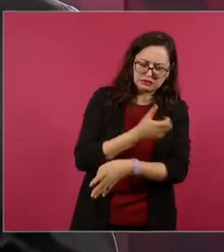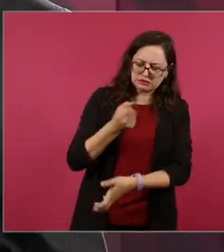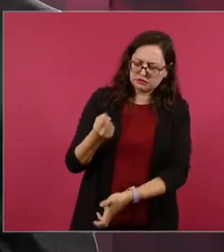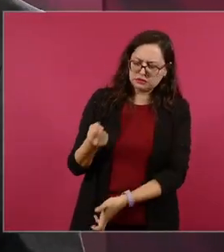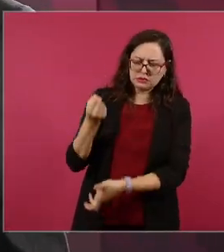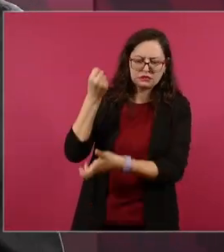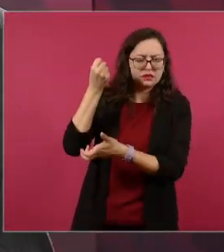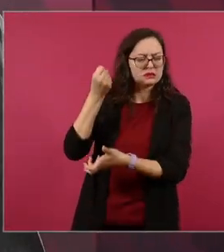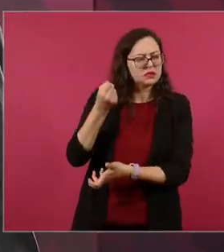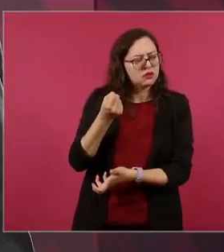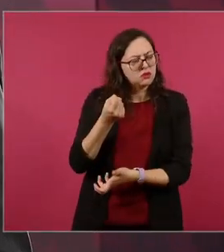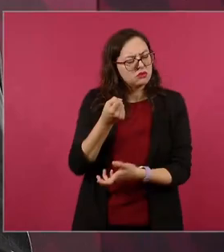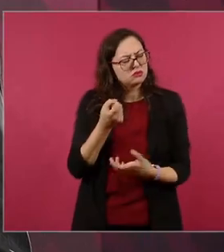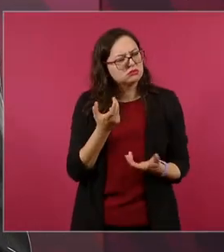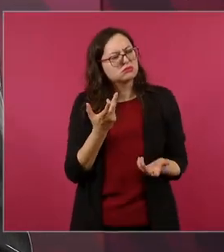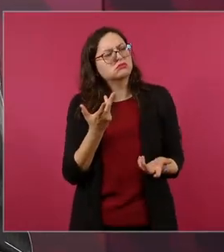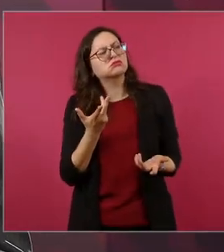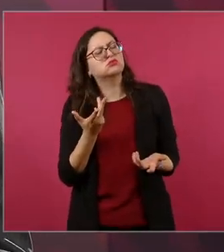iba a parar ese dinero?